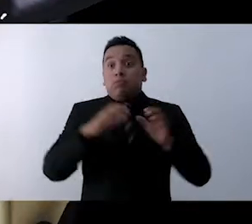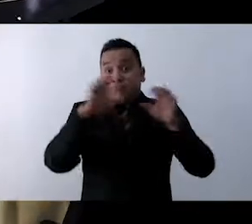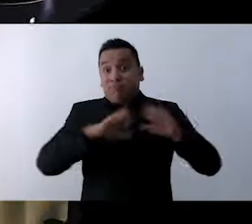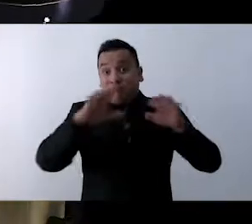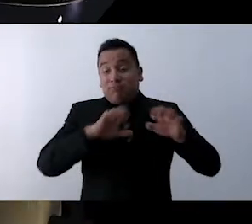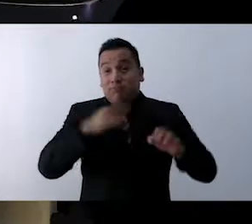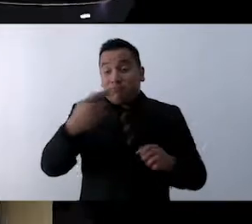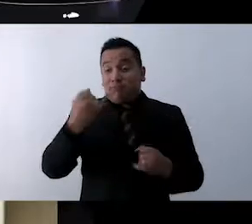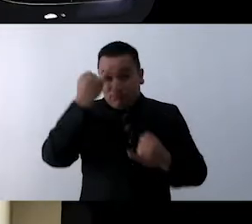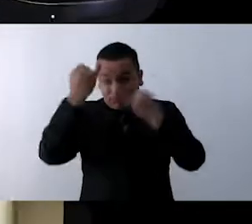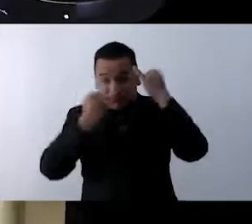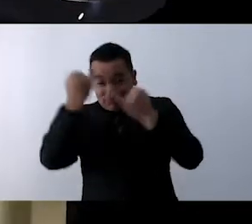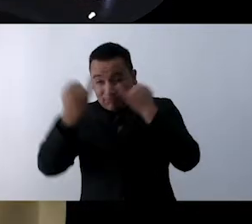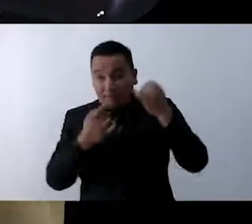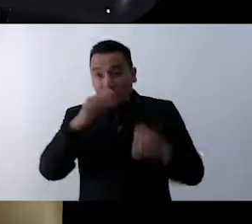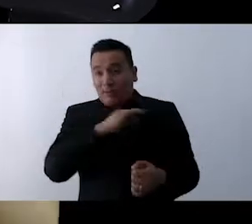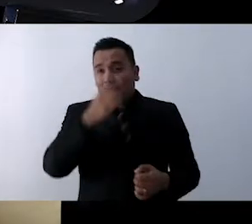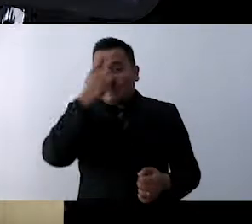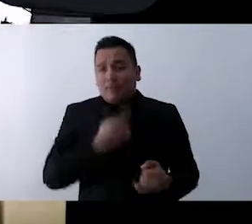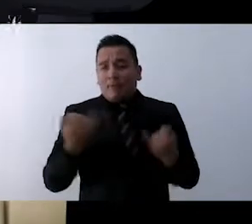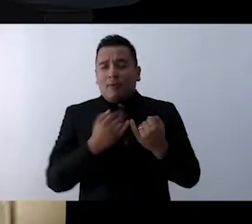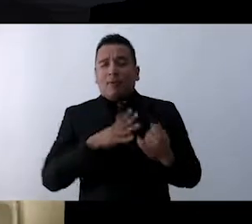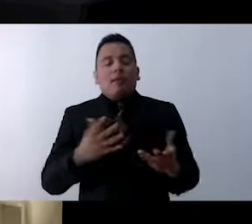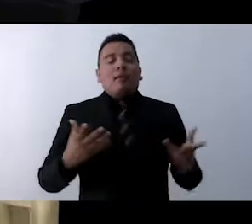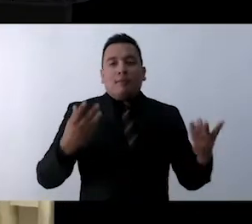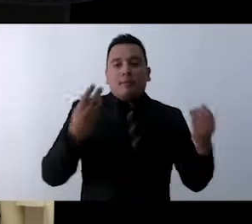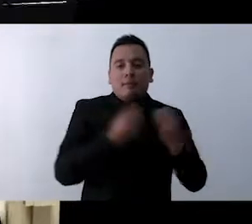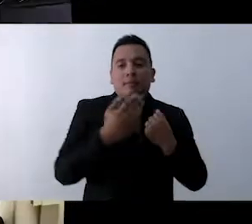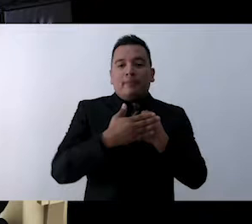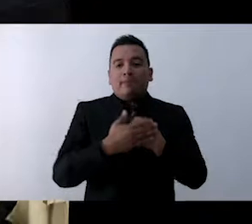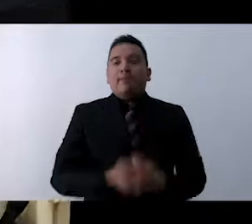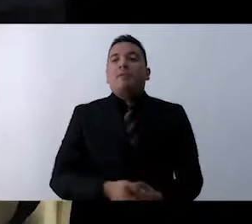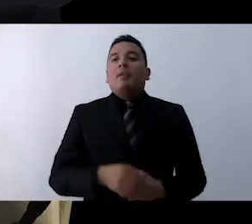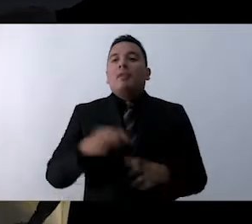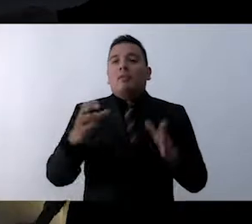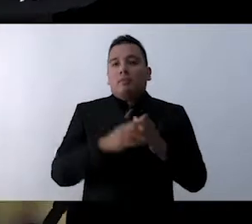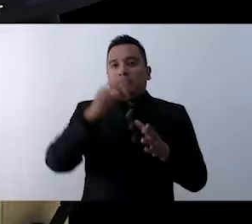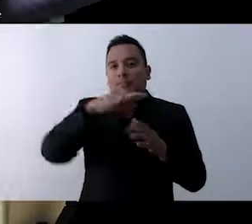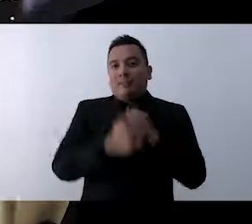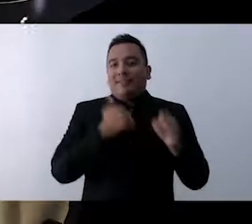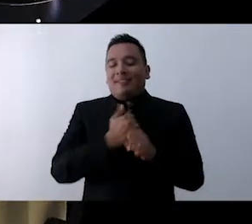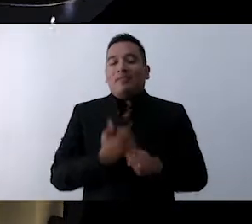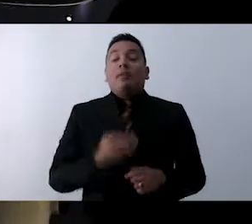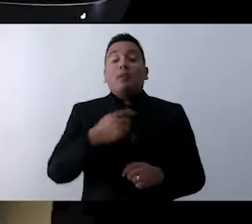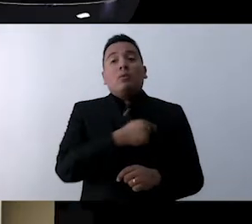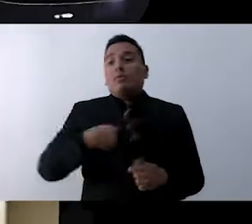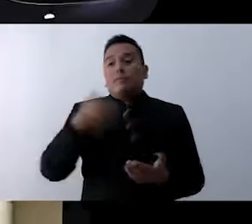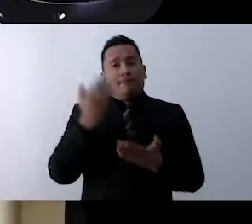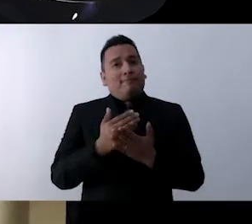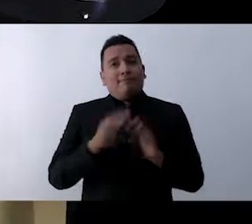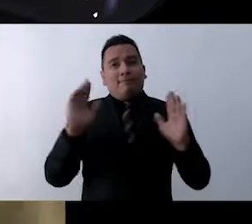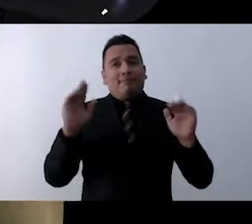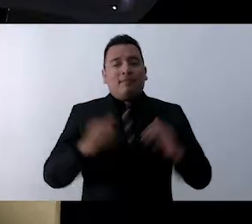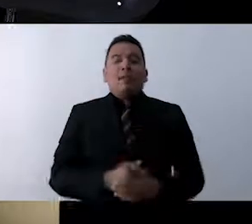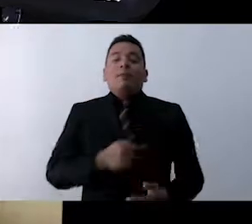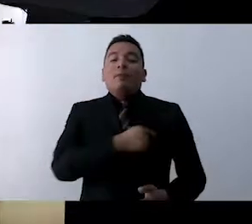urna electrónica, así como la relativa a la integración de los comités distritales electorales para el próximo proceso electoral. Es así